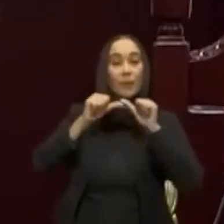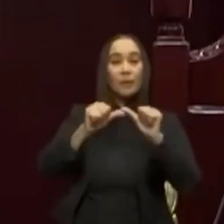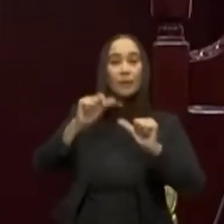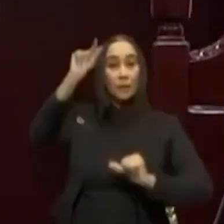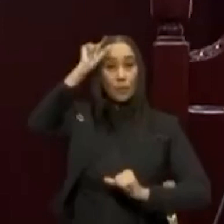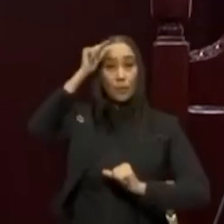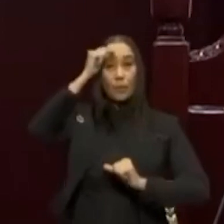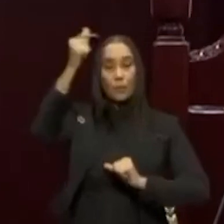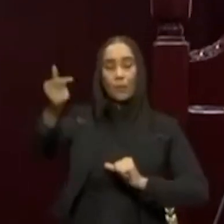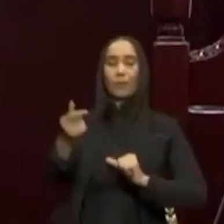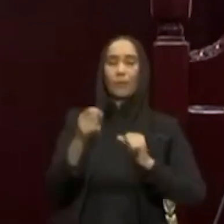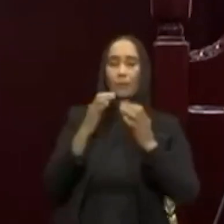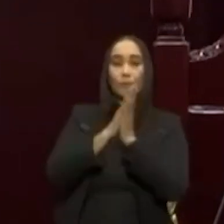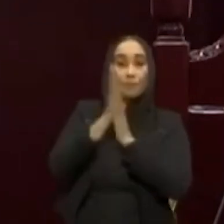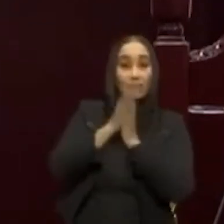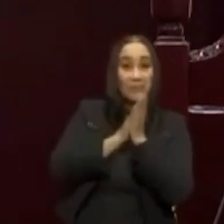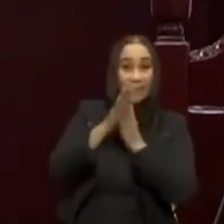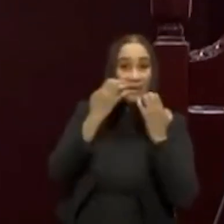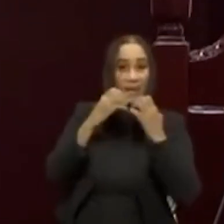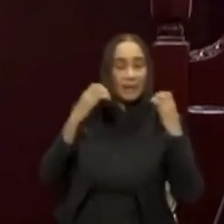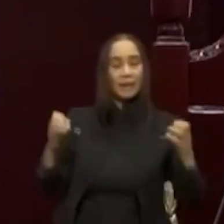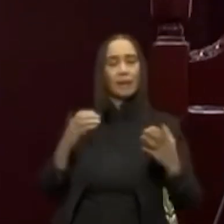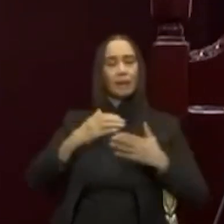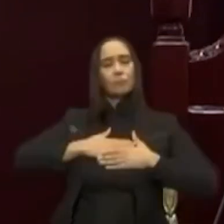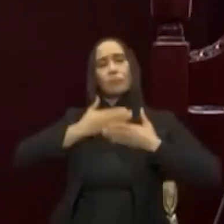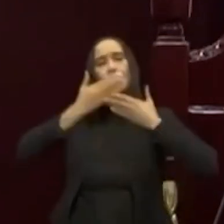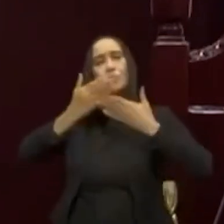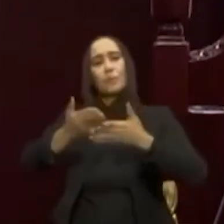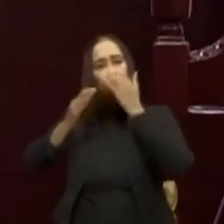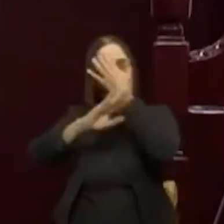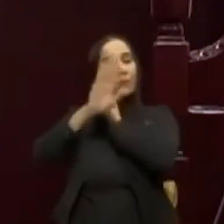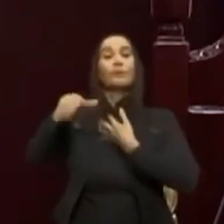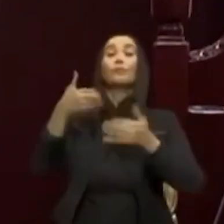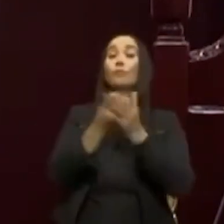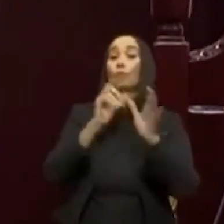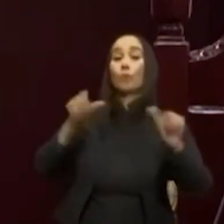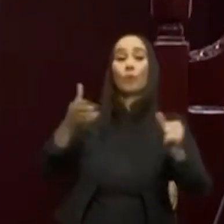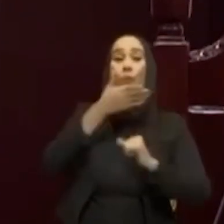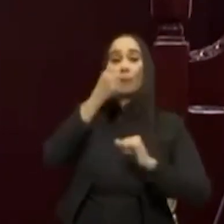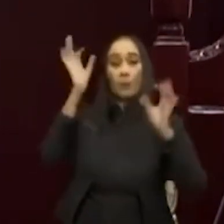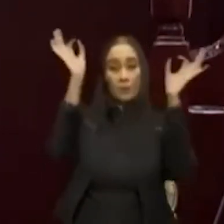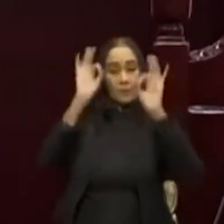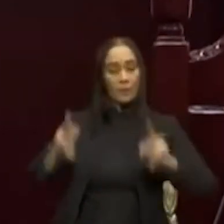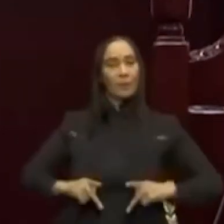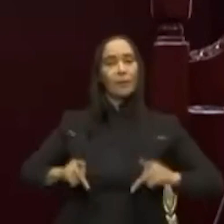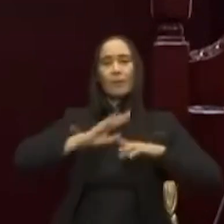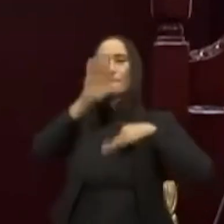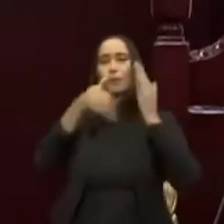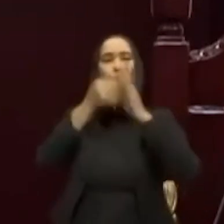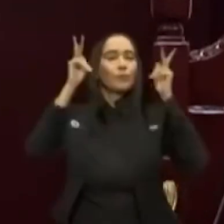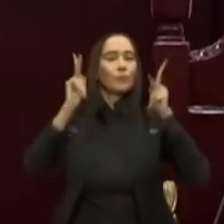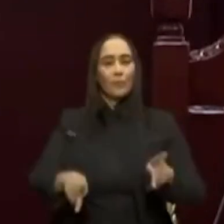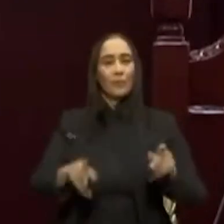un gobierno lleno de energía y dispuesto a dar todas las batallas para mejorar la vida de la gente.